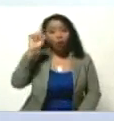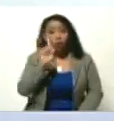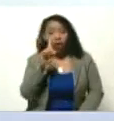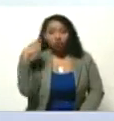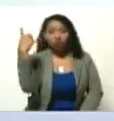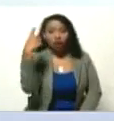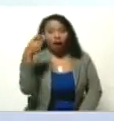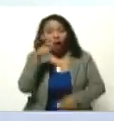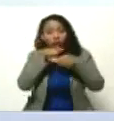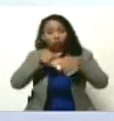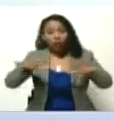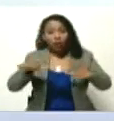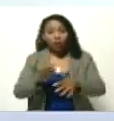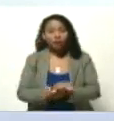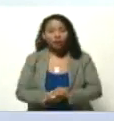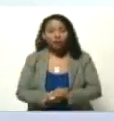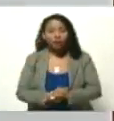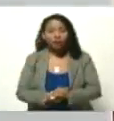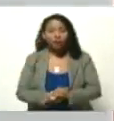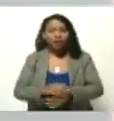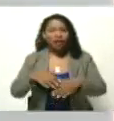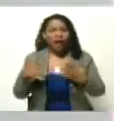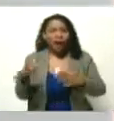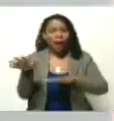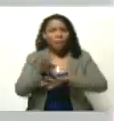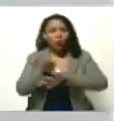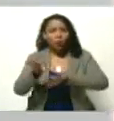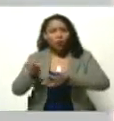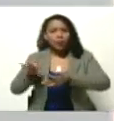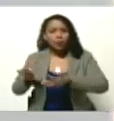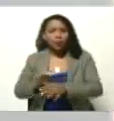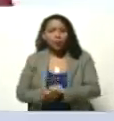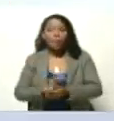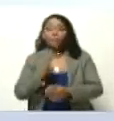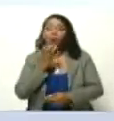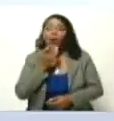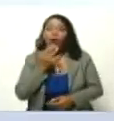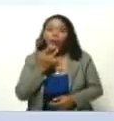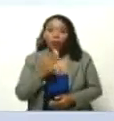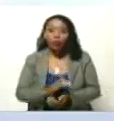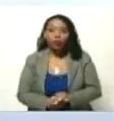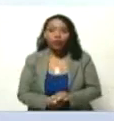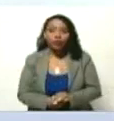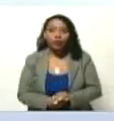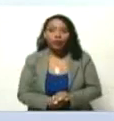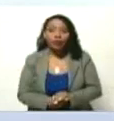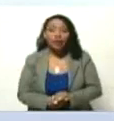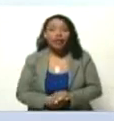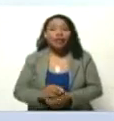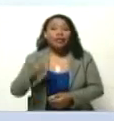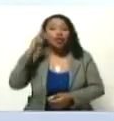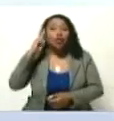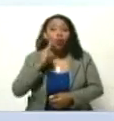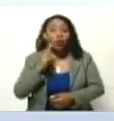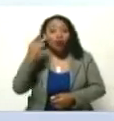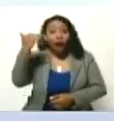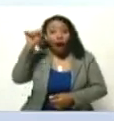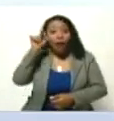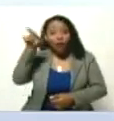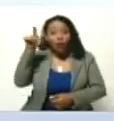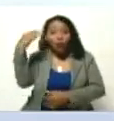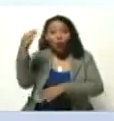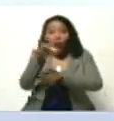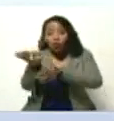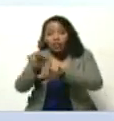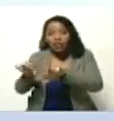sola estructura que es la municipal. Por ejemplo, si El Callao tiene... tuviese o